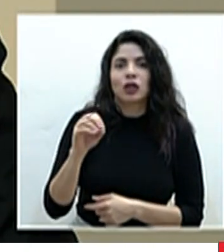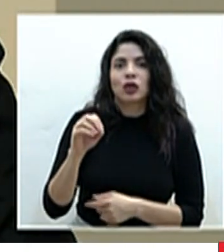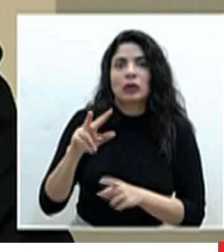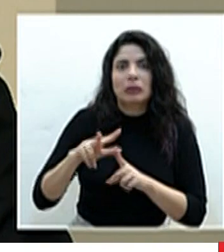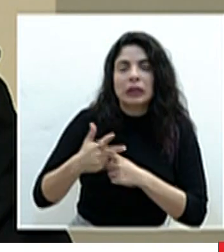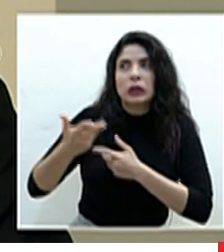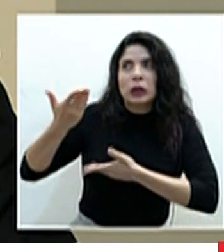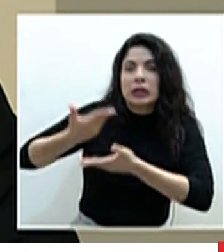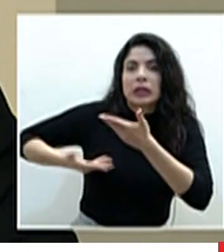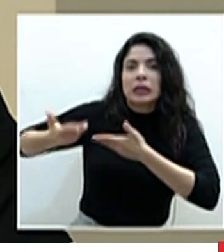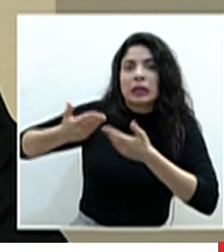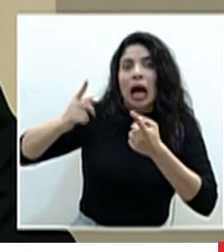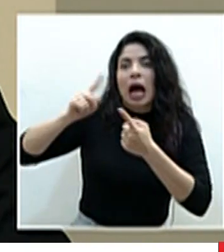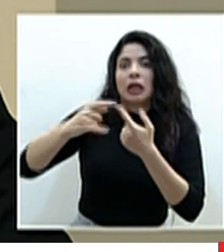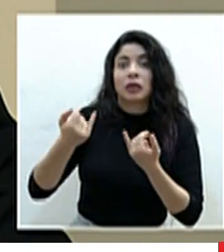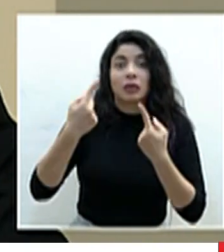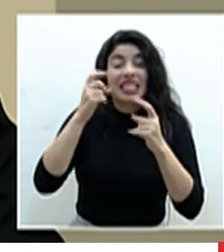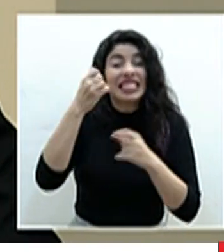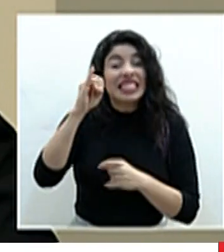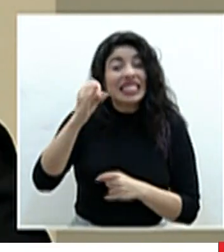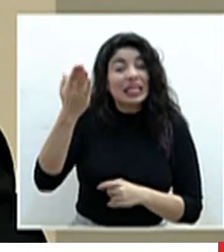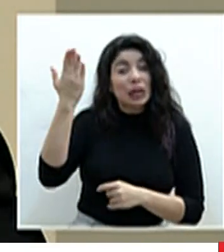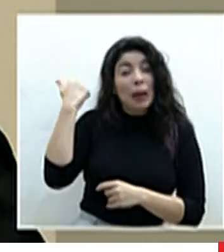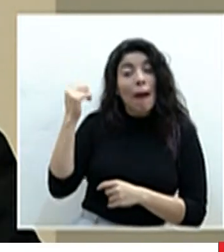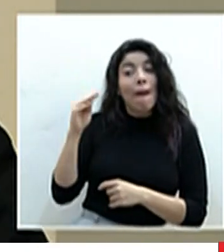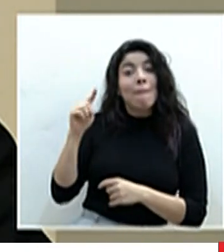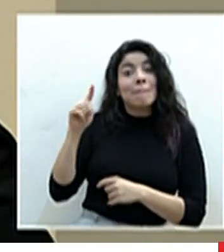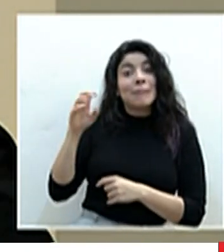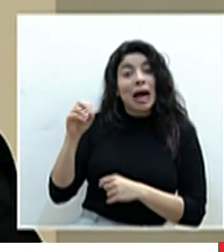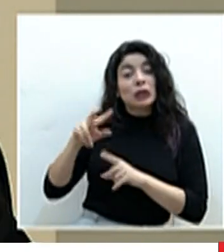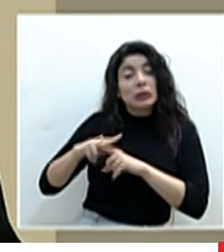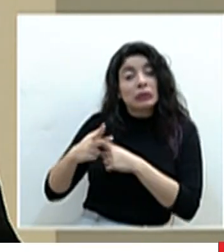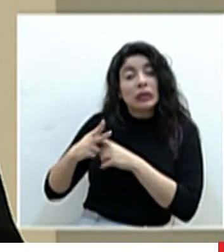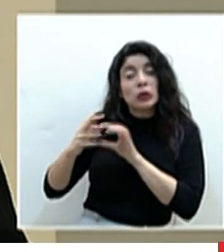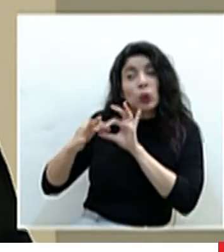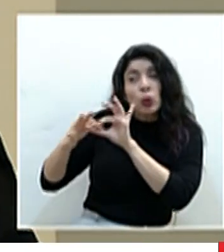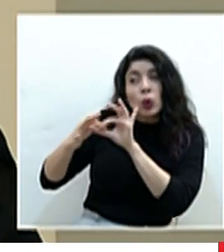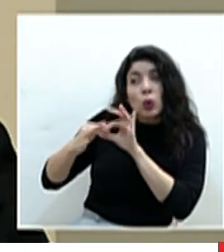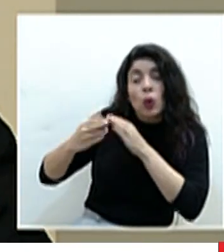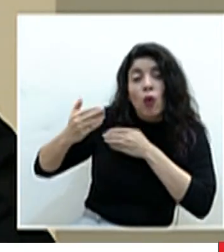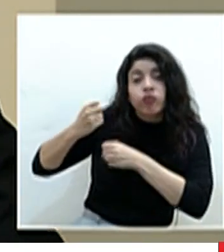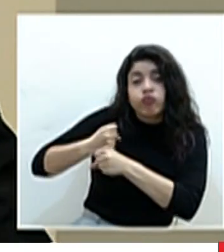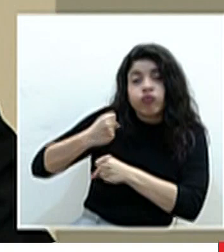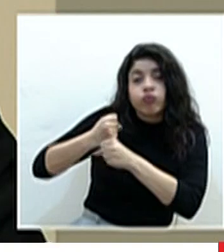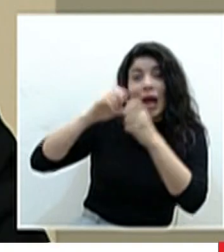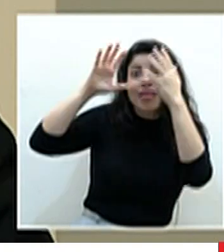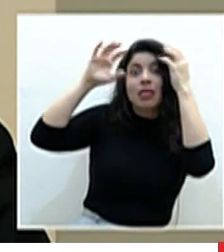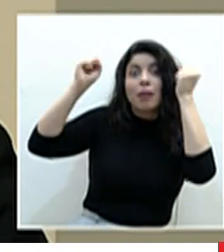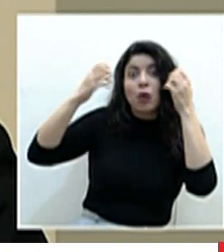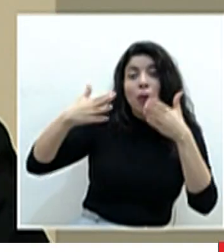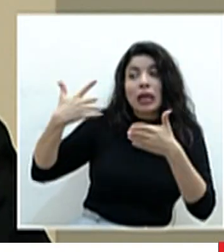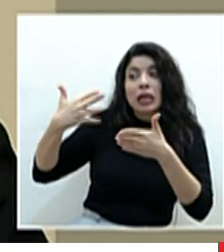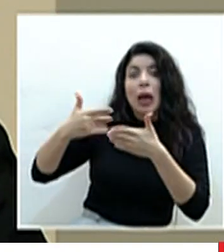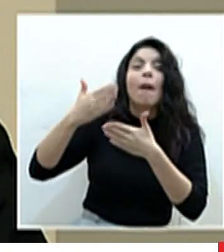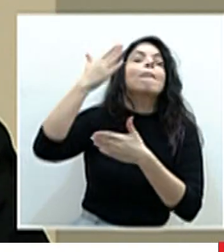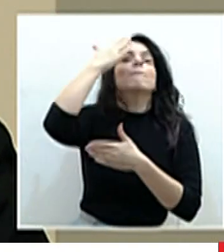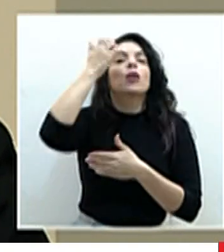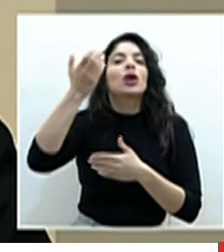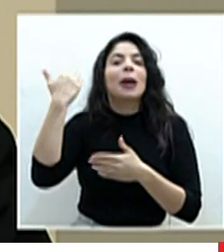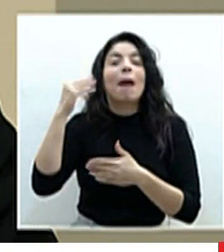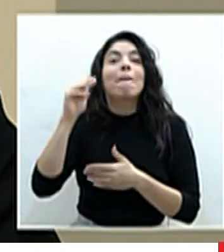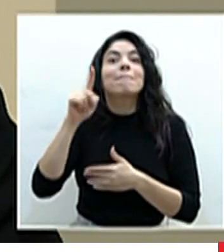eso lo digo porque si desde marzo se inició toda esa coordinación y gestión diplomática, es porque desde marzo